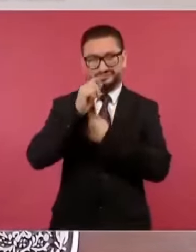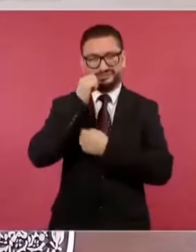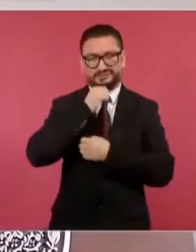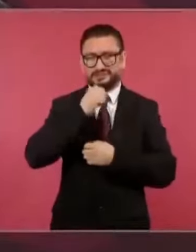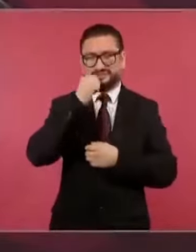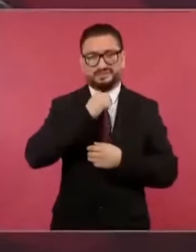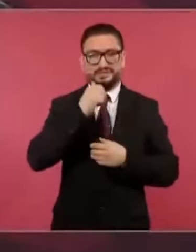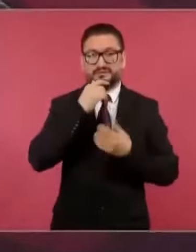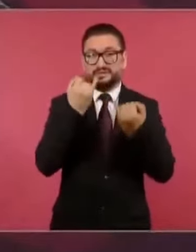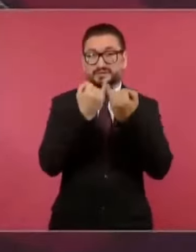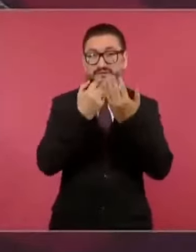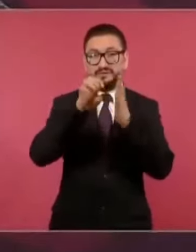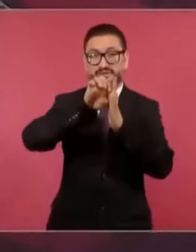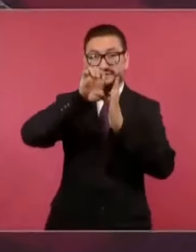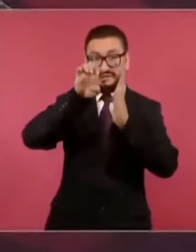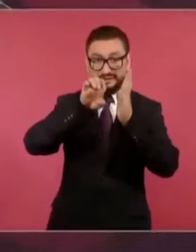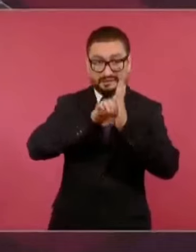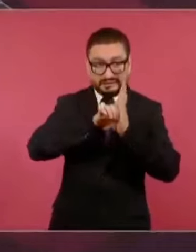antiética